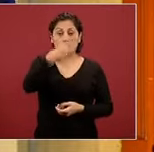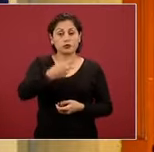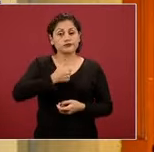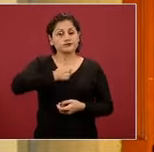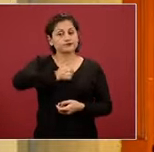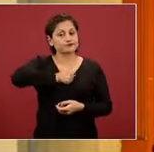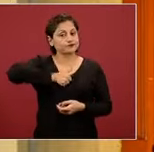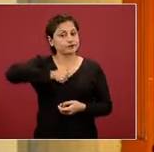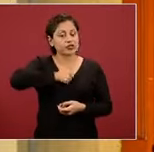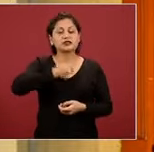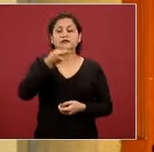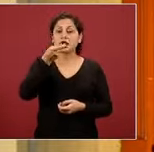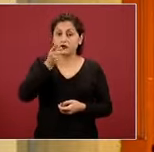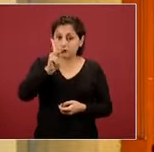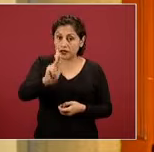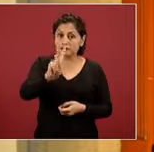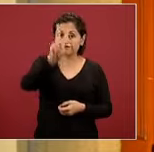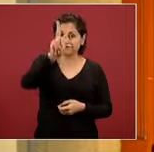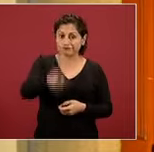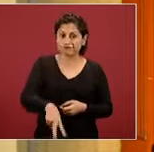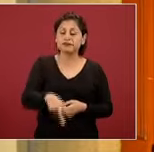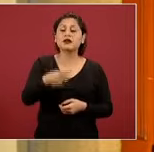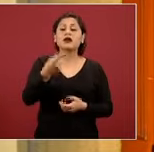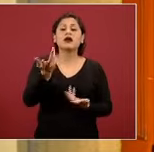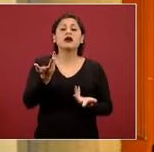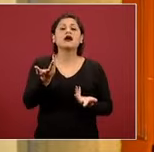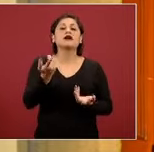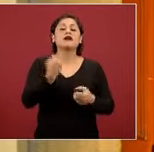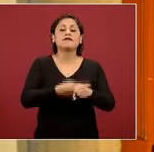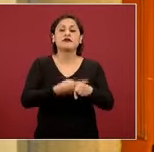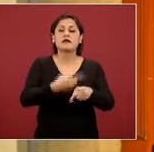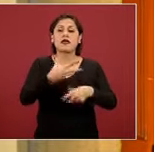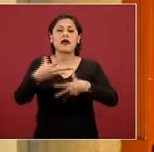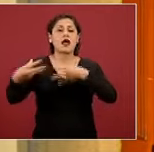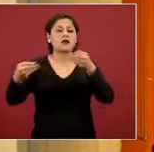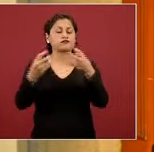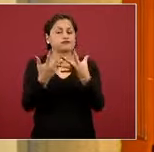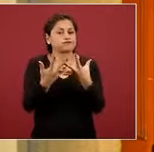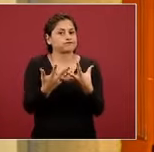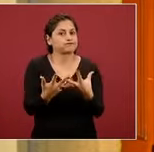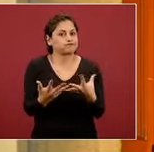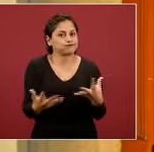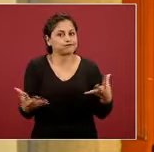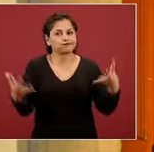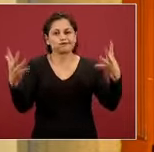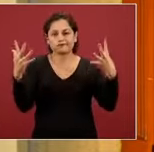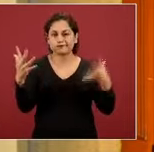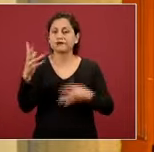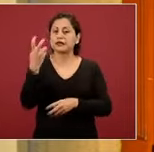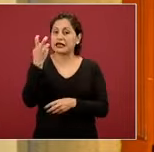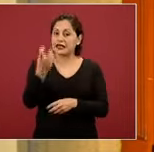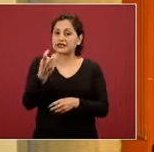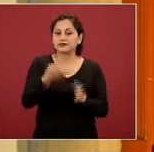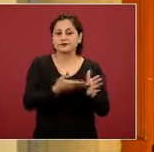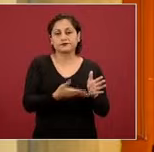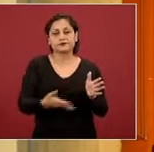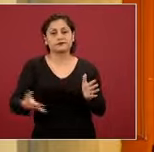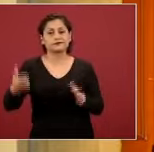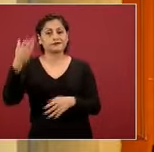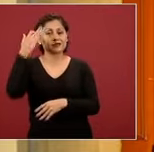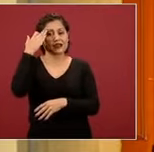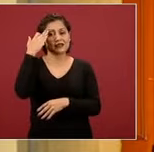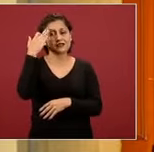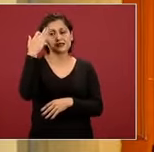visualizarlo. La expectativa de una epidemia de estas proporciones, de esta magnitud, es una epidemia larga,